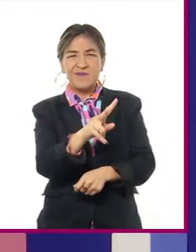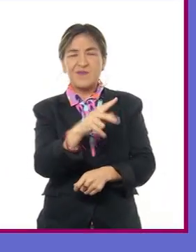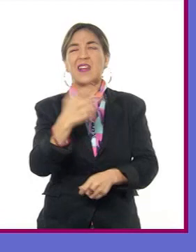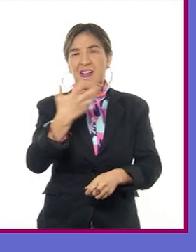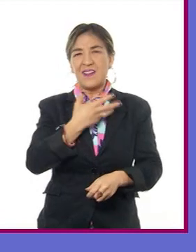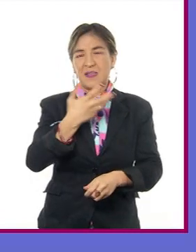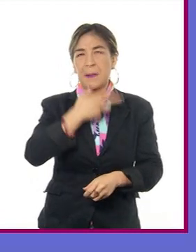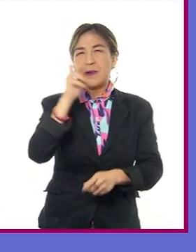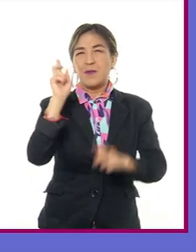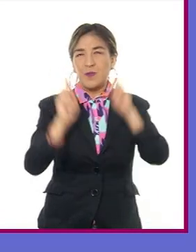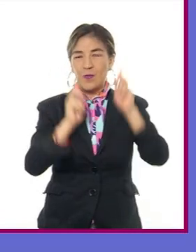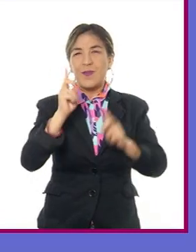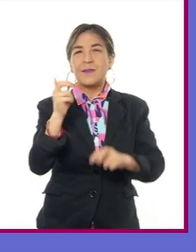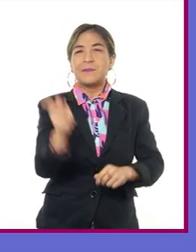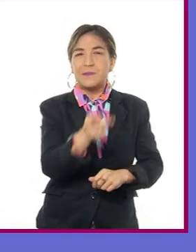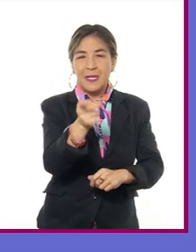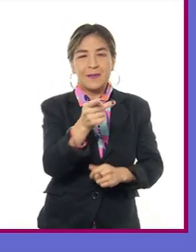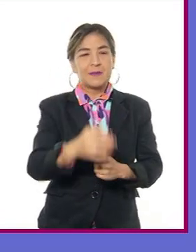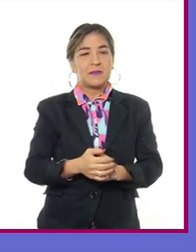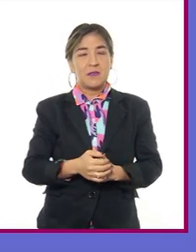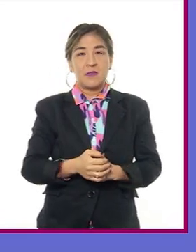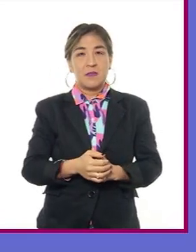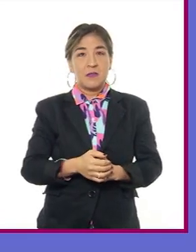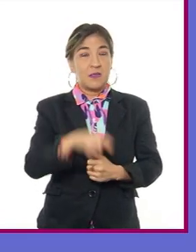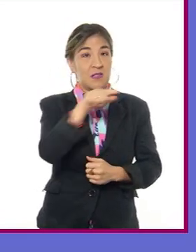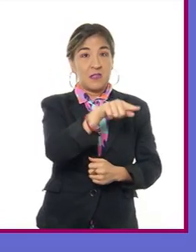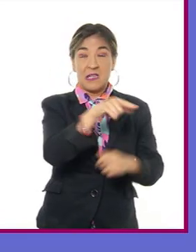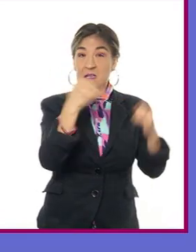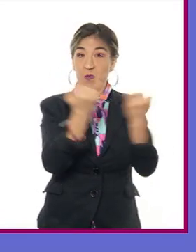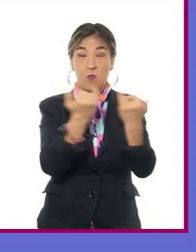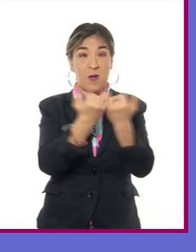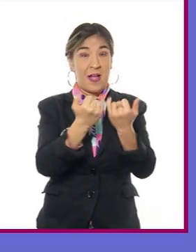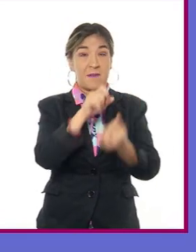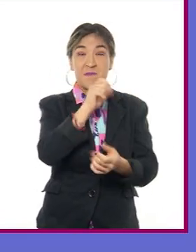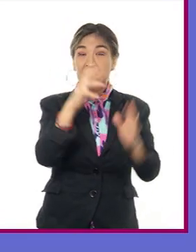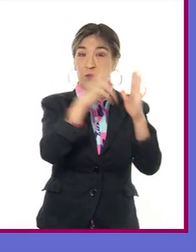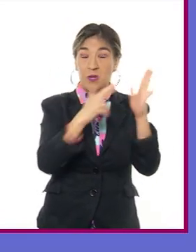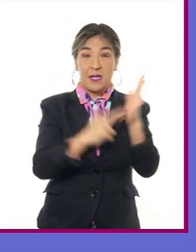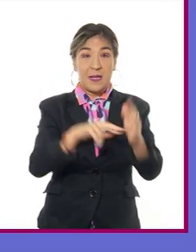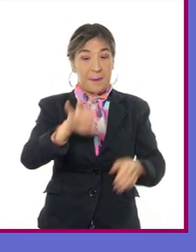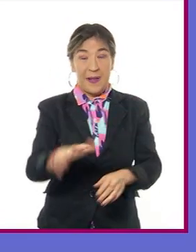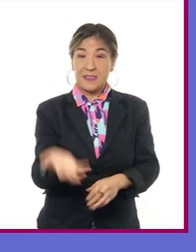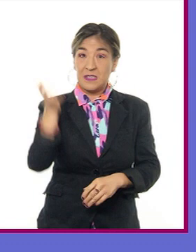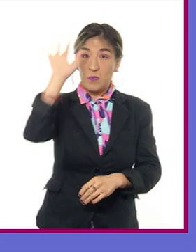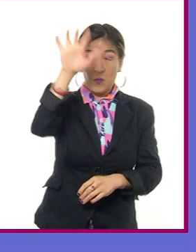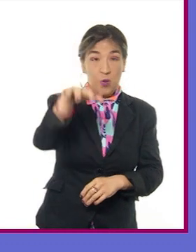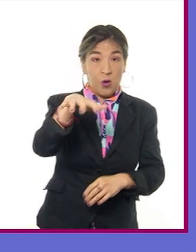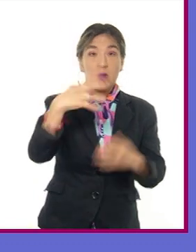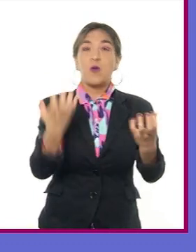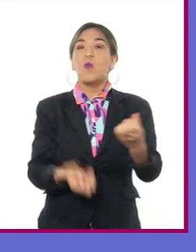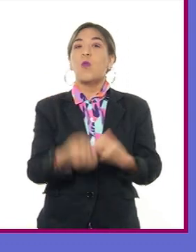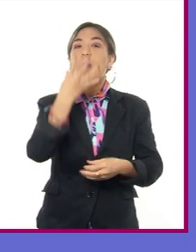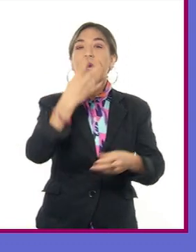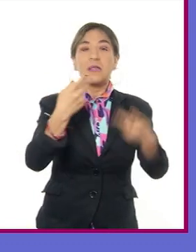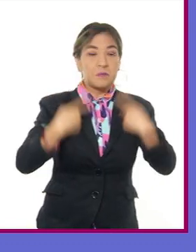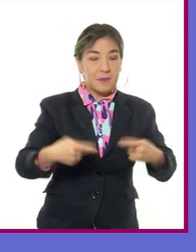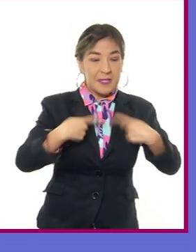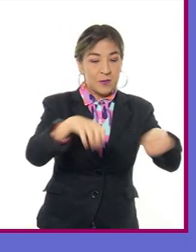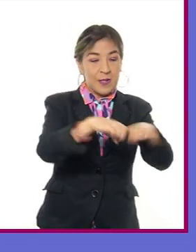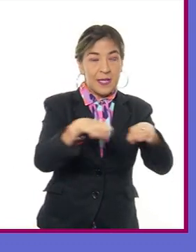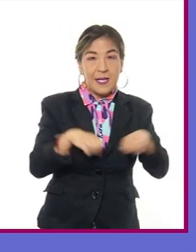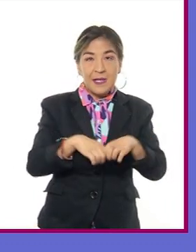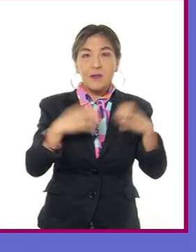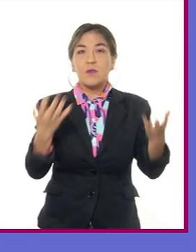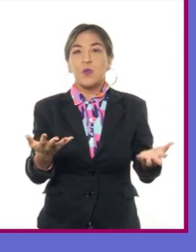preguntas. ¿Son las mismas reglas del básquetbol convencional? ¿Cuántos jugadores son por equipo? ¿Qué medidas